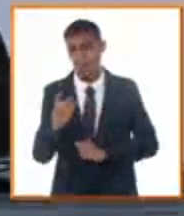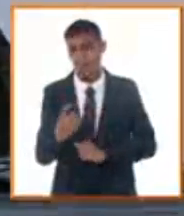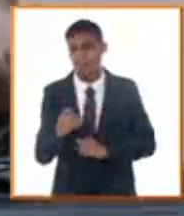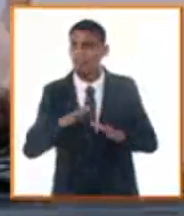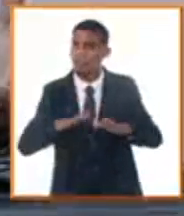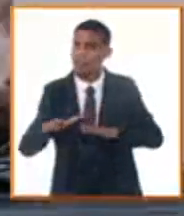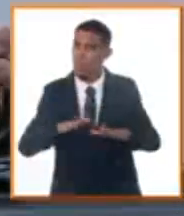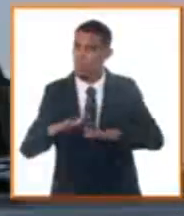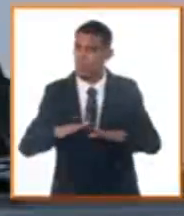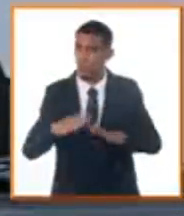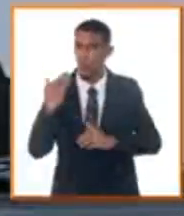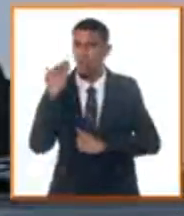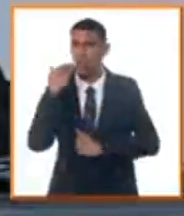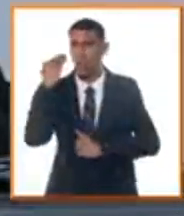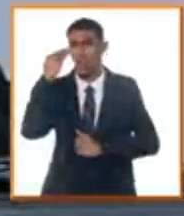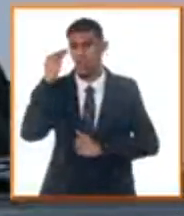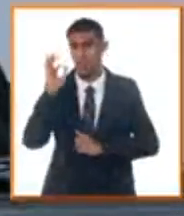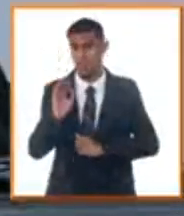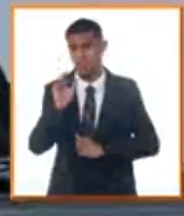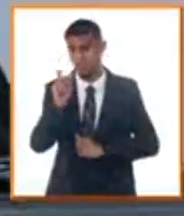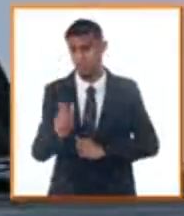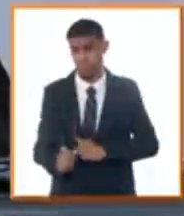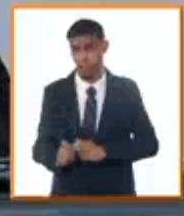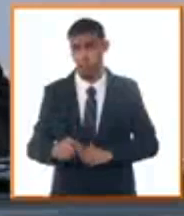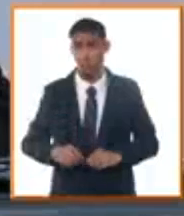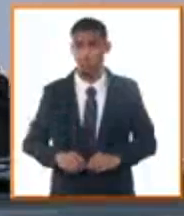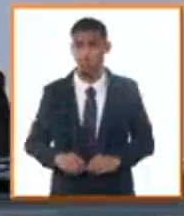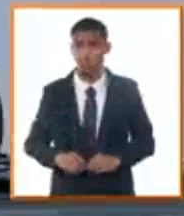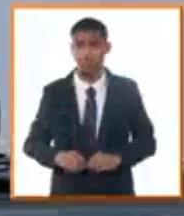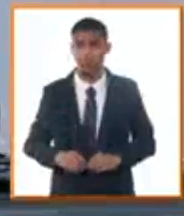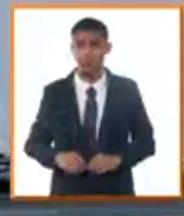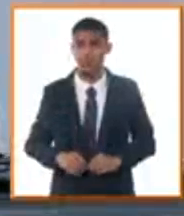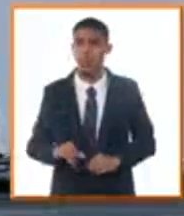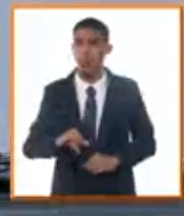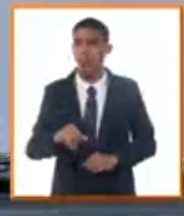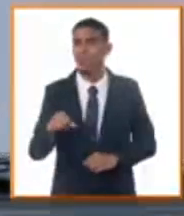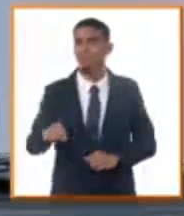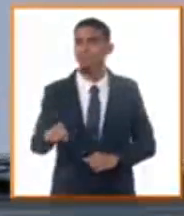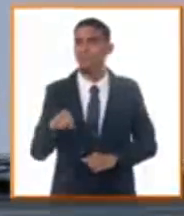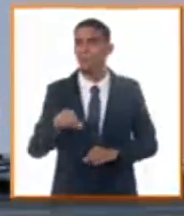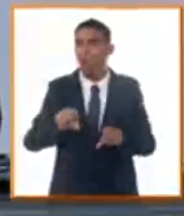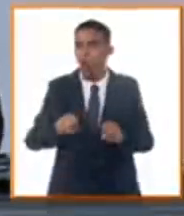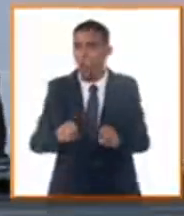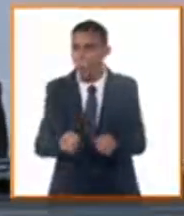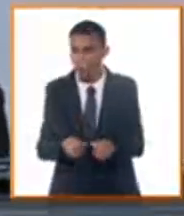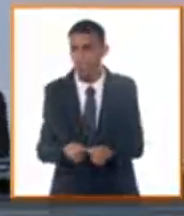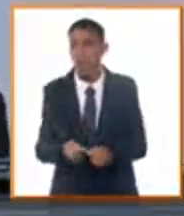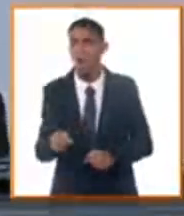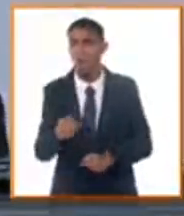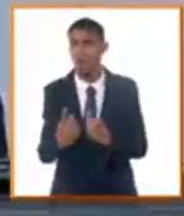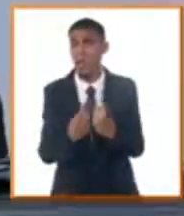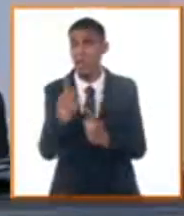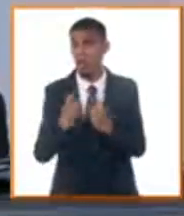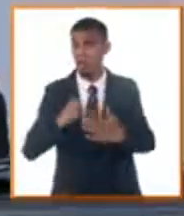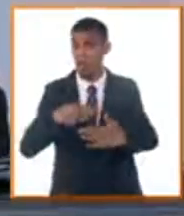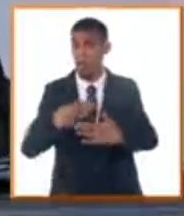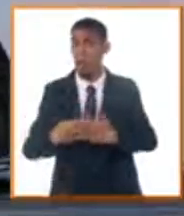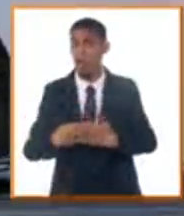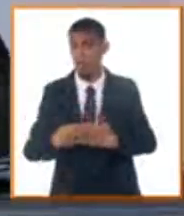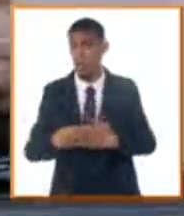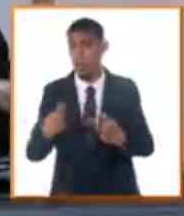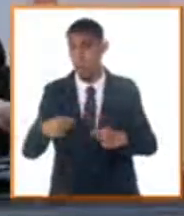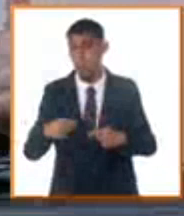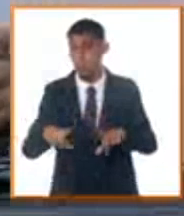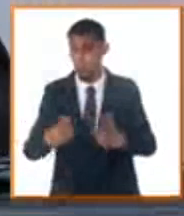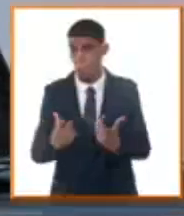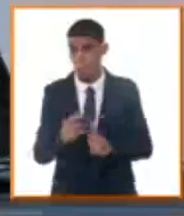falta también, pues, casi que, como usted decía, empujar la obligatoriedad de uso en algunos de los servicios para que